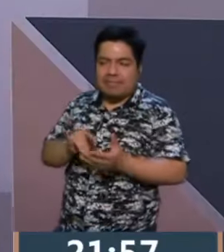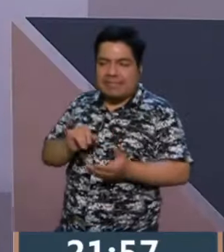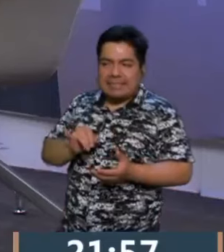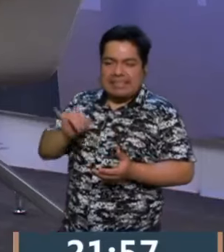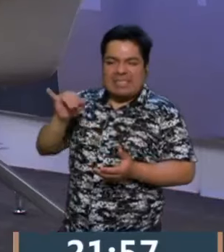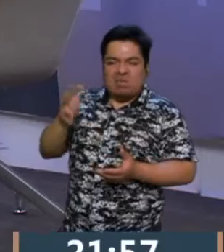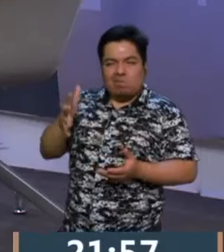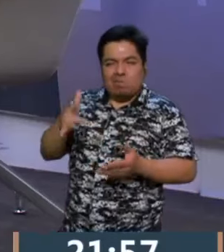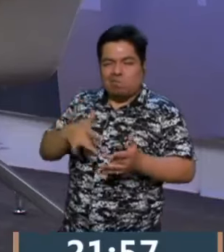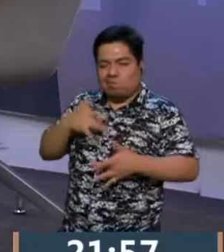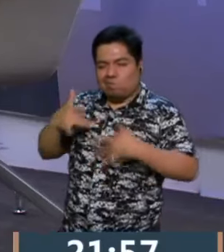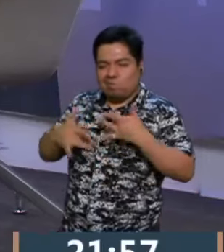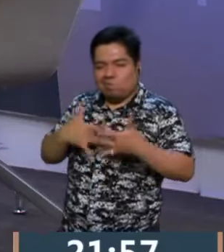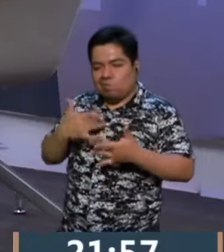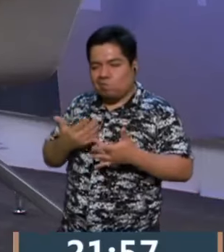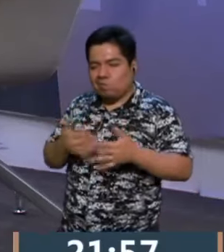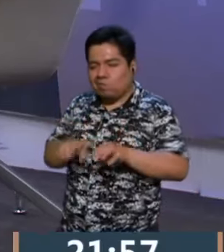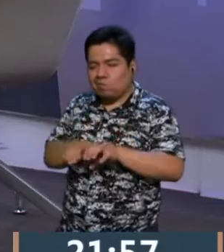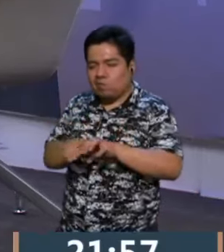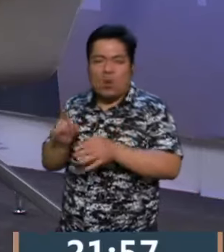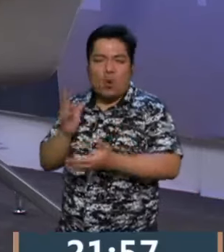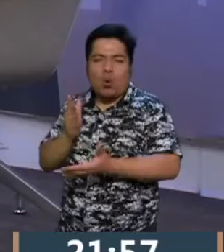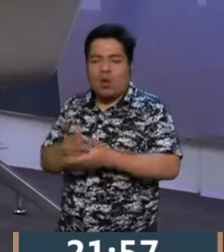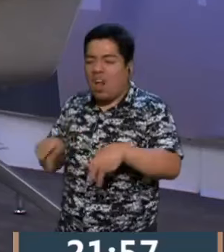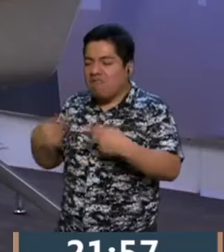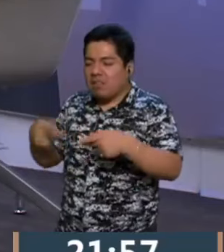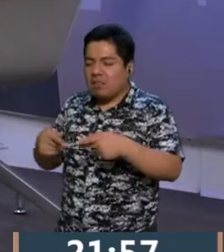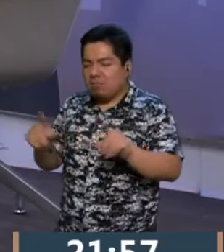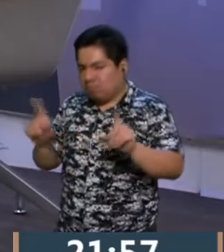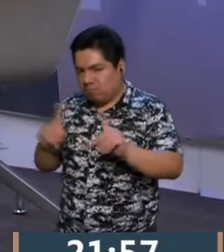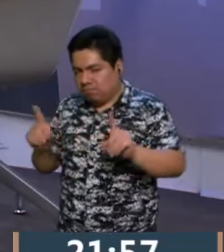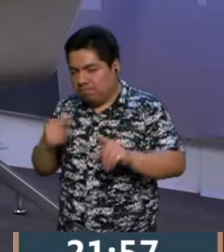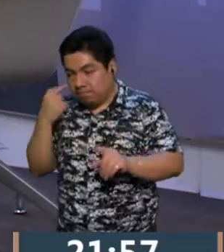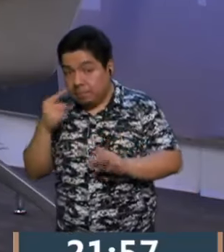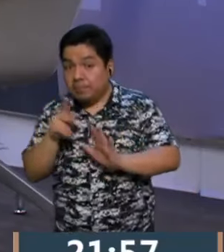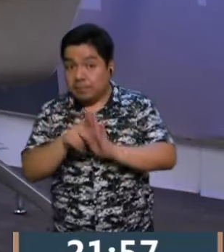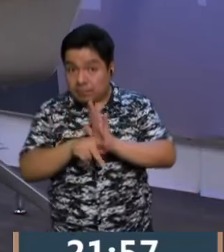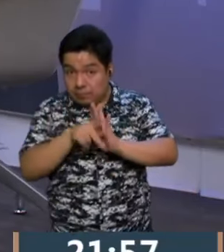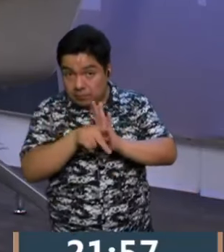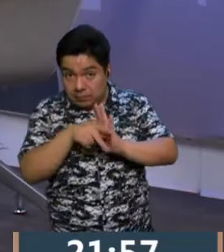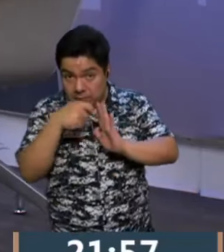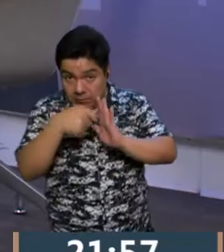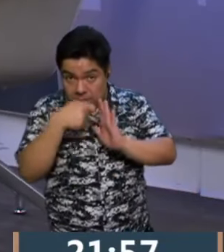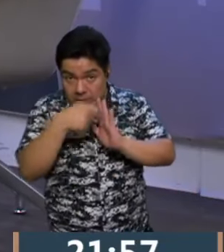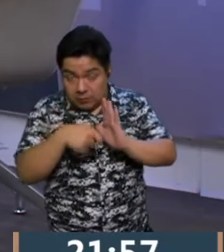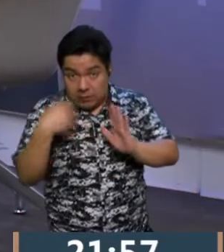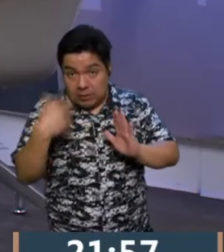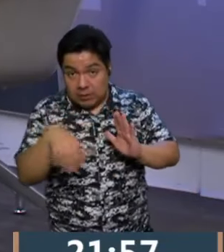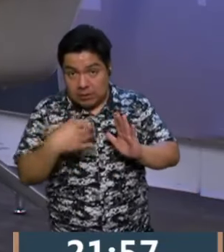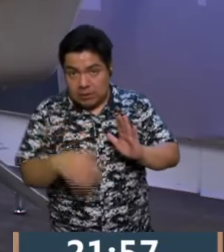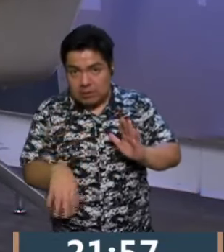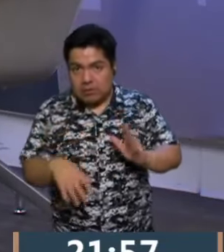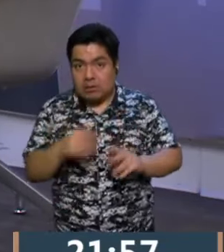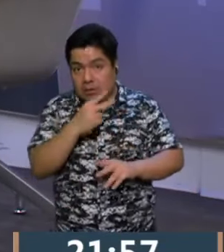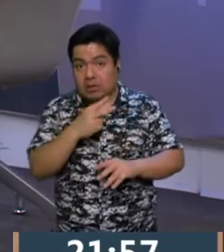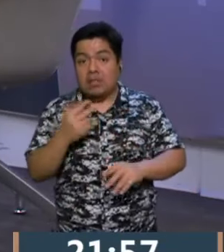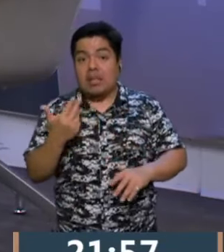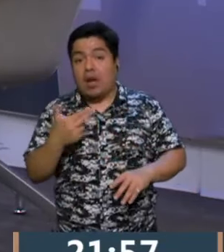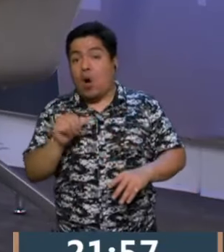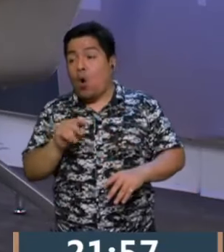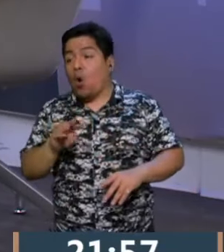de ser un mero objeto de consumo. Y en ese sentido hay películas pues que provienen incluso de Hollywood, de una